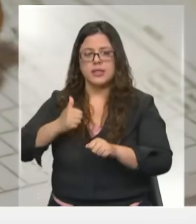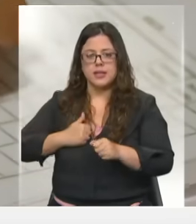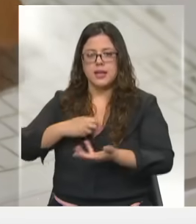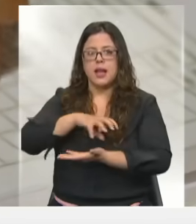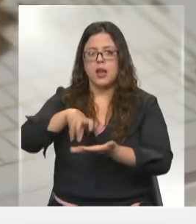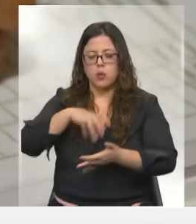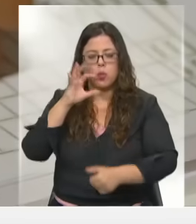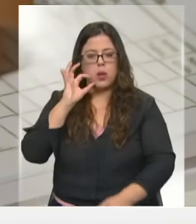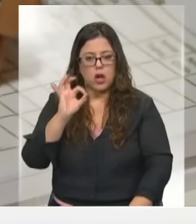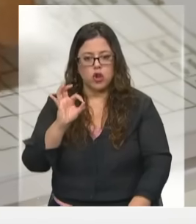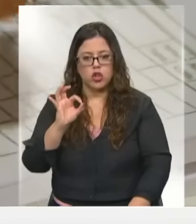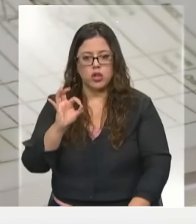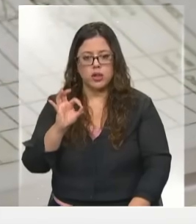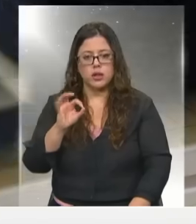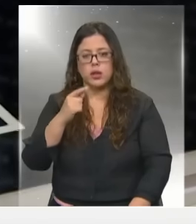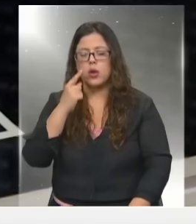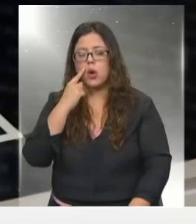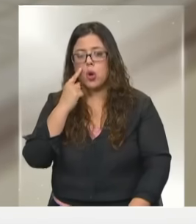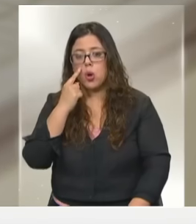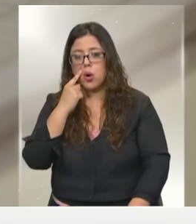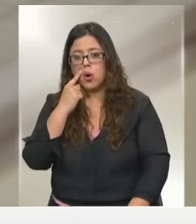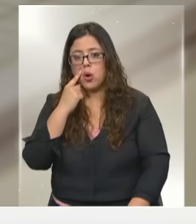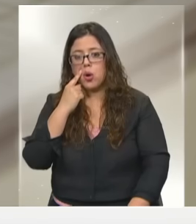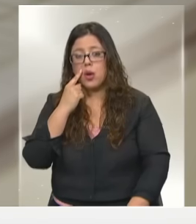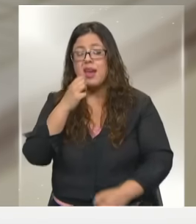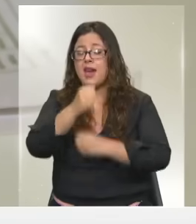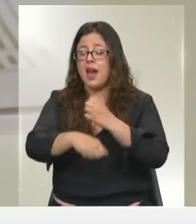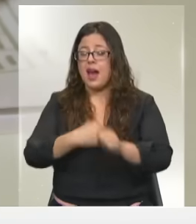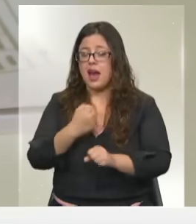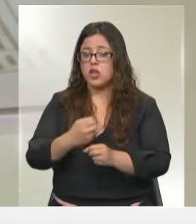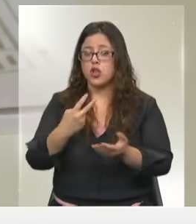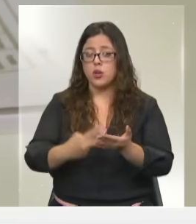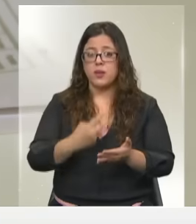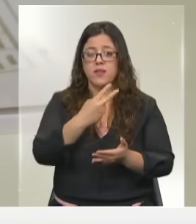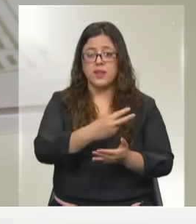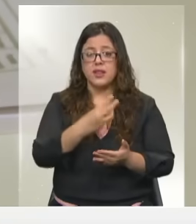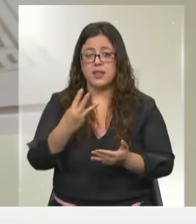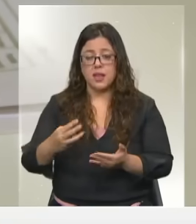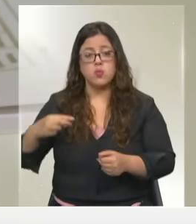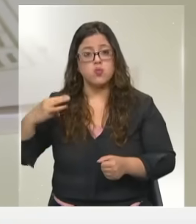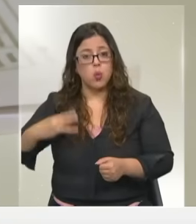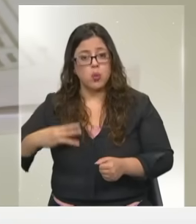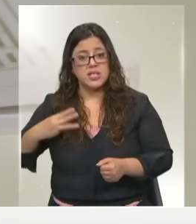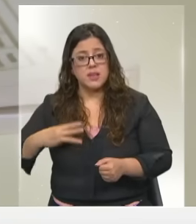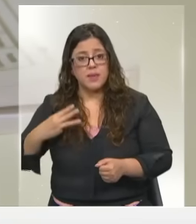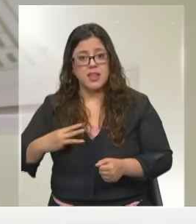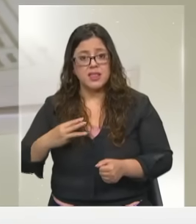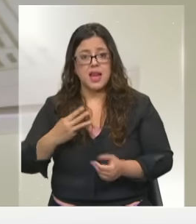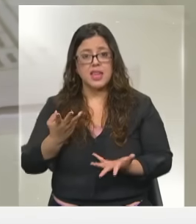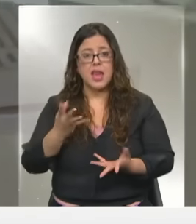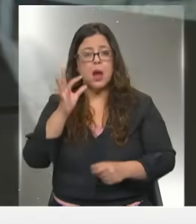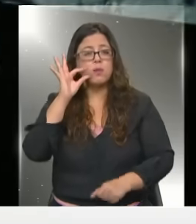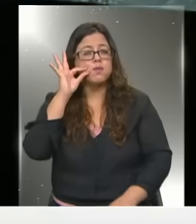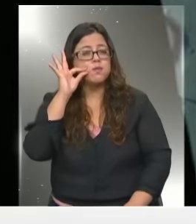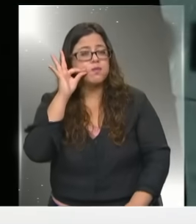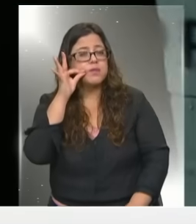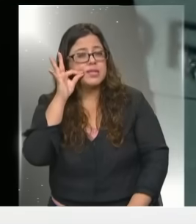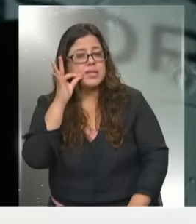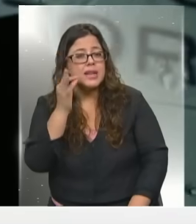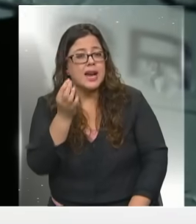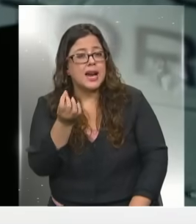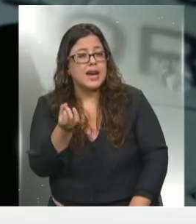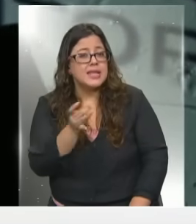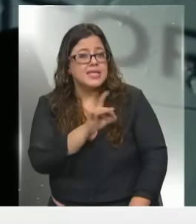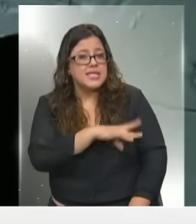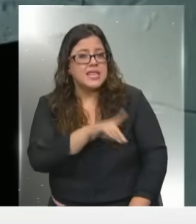Condes. Increíblemente, en pleno año 2023, la municipalidad más rica de Chile sigue